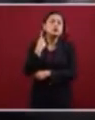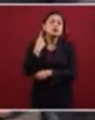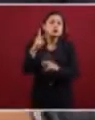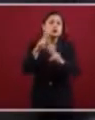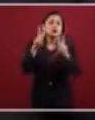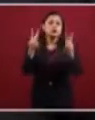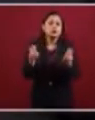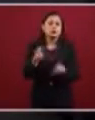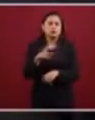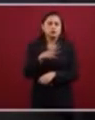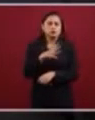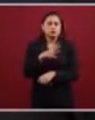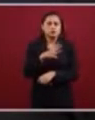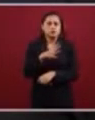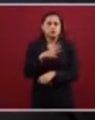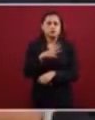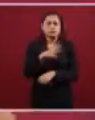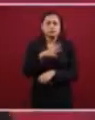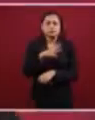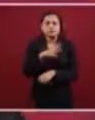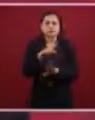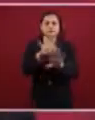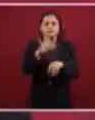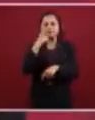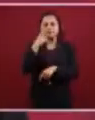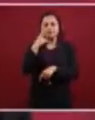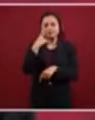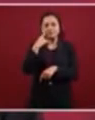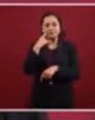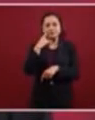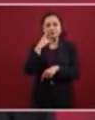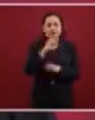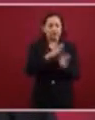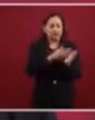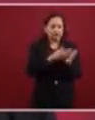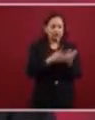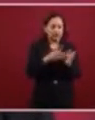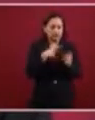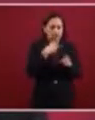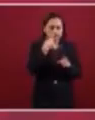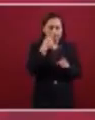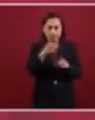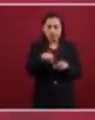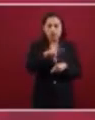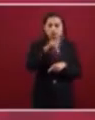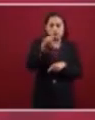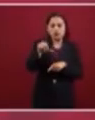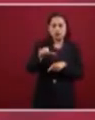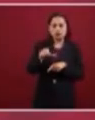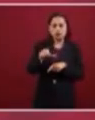Nada de que, mira, es que ya dijimos esto y si